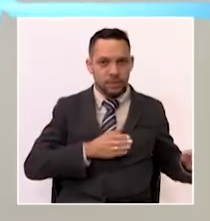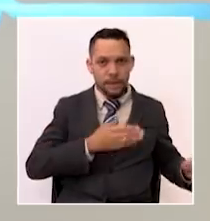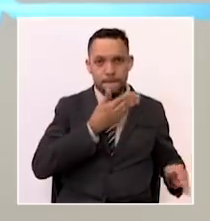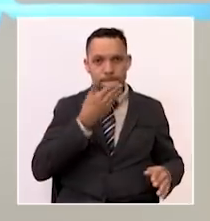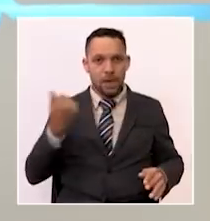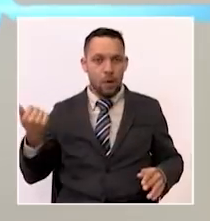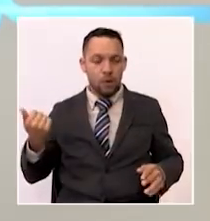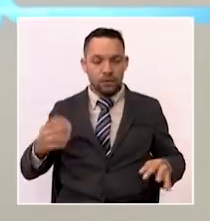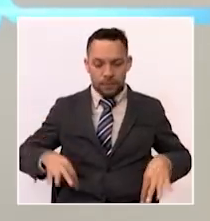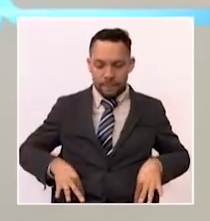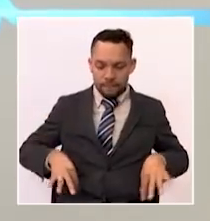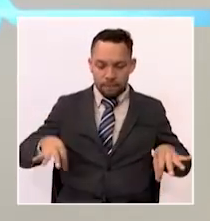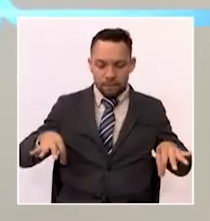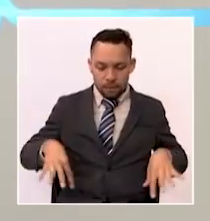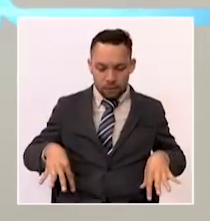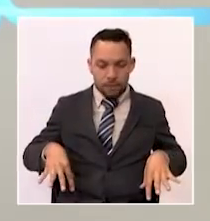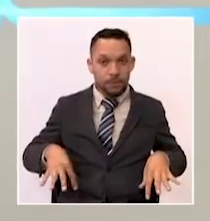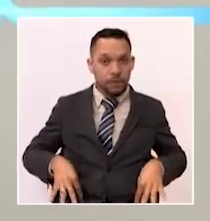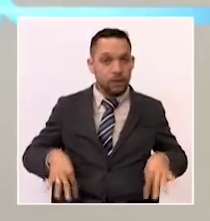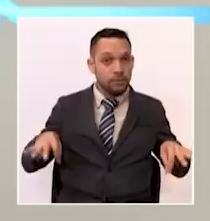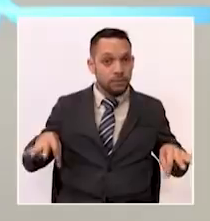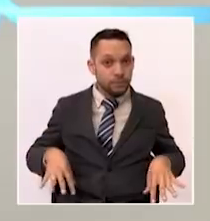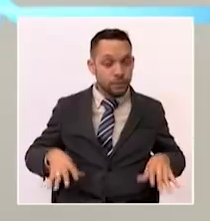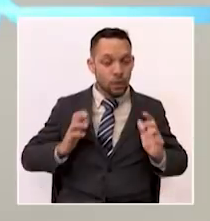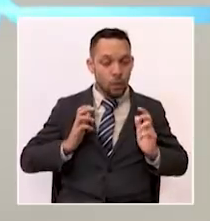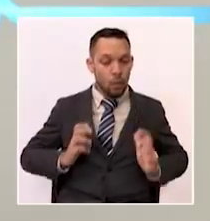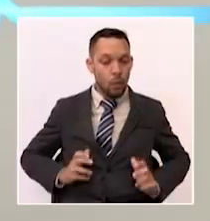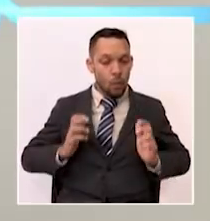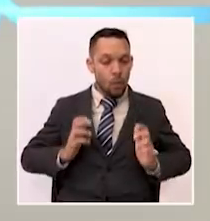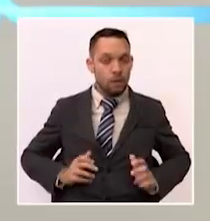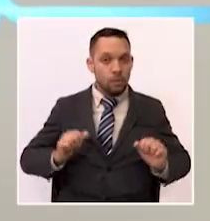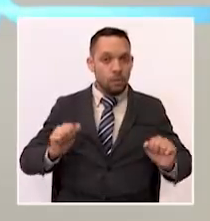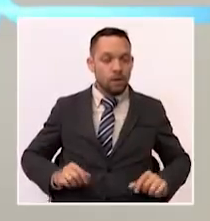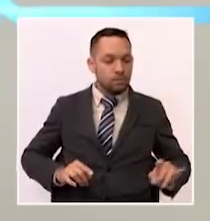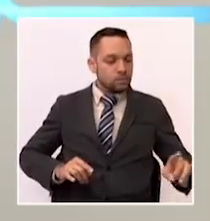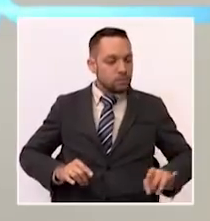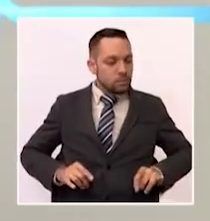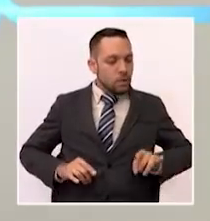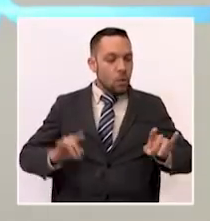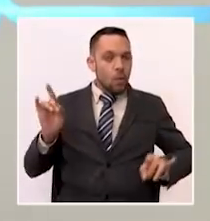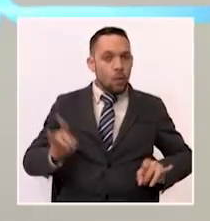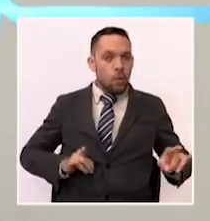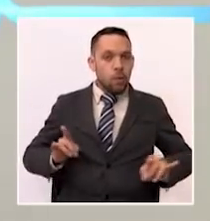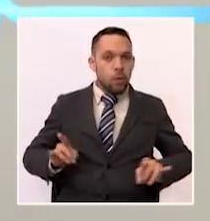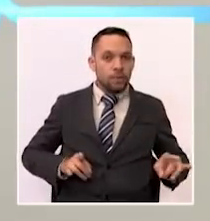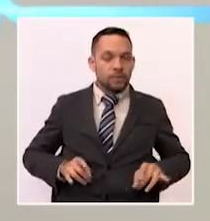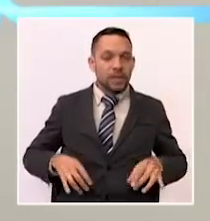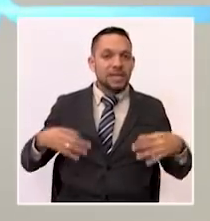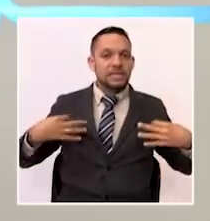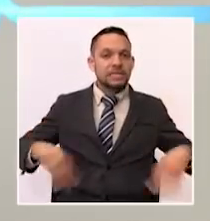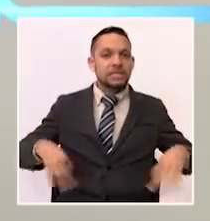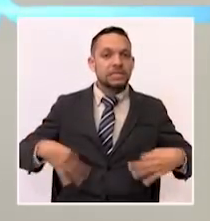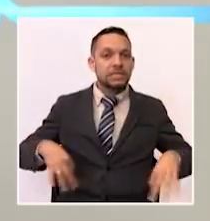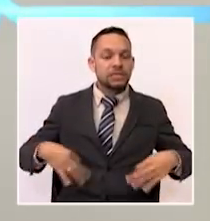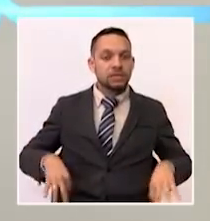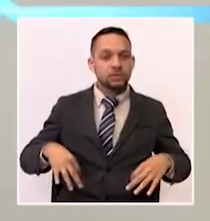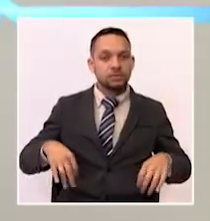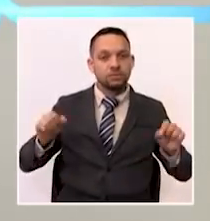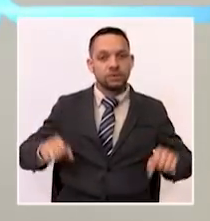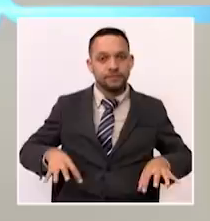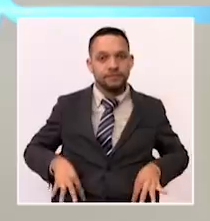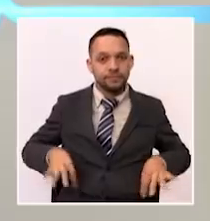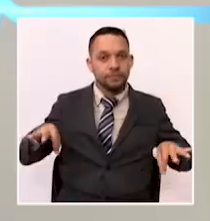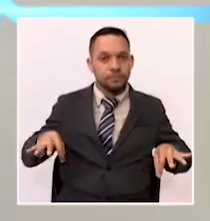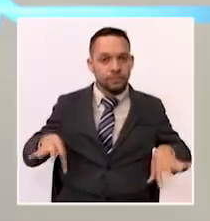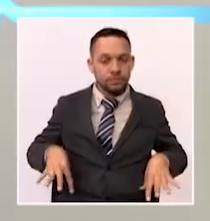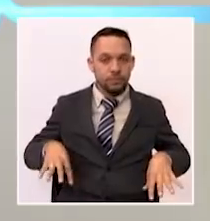la que permite que el cuerpo respire, la que permite que el aire entre y salga, y es la ropa de algodón. Entonces, en eso yo creo que todas